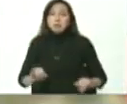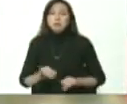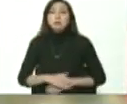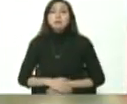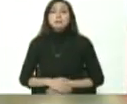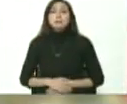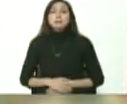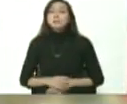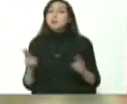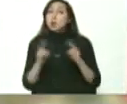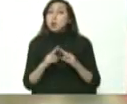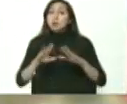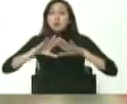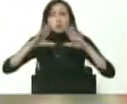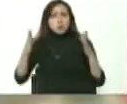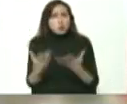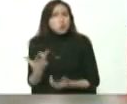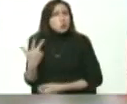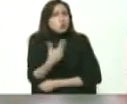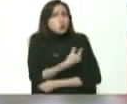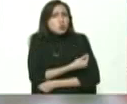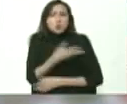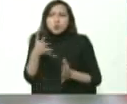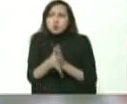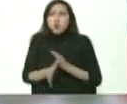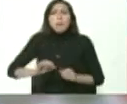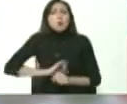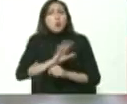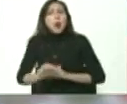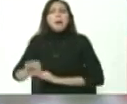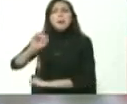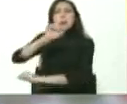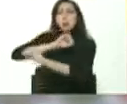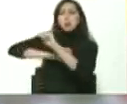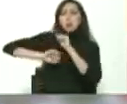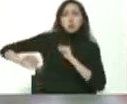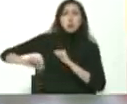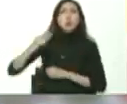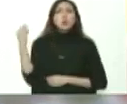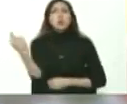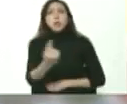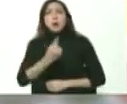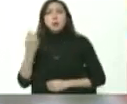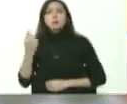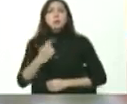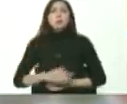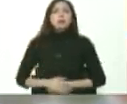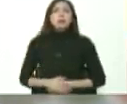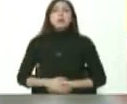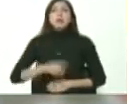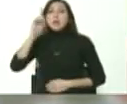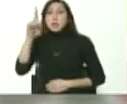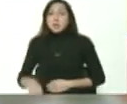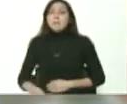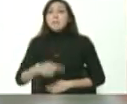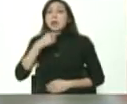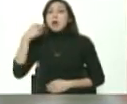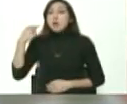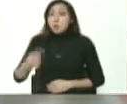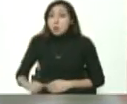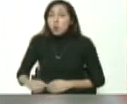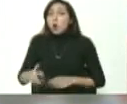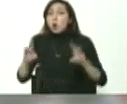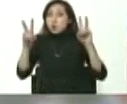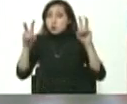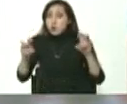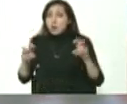entre las vacunas mundiales contra el coronavirus, que es una sola dosis. La vacuna Sputnik Light, nueva